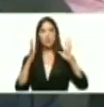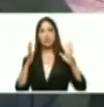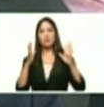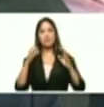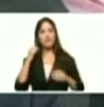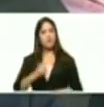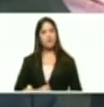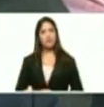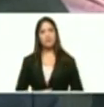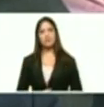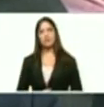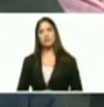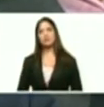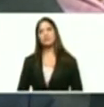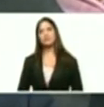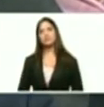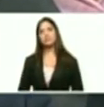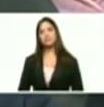absoluta,